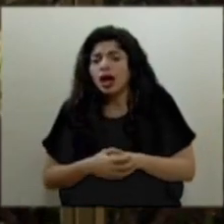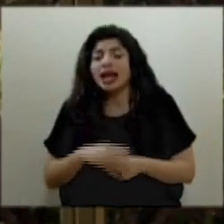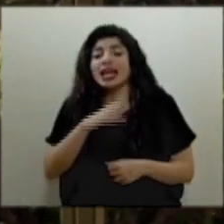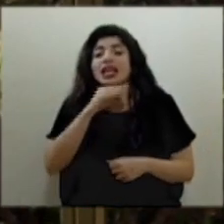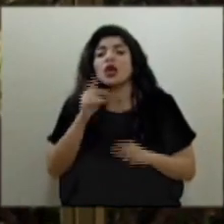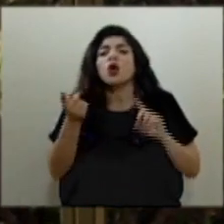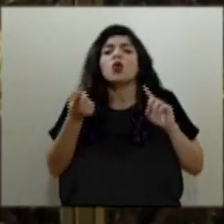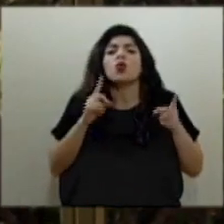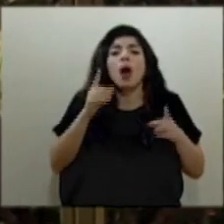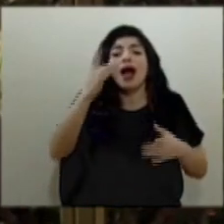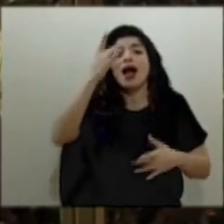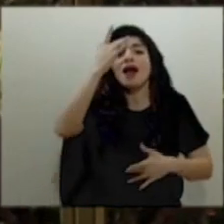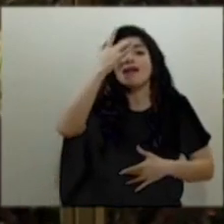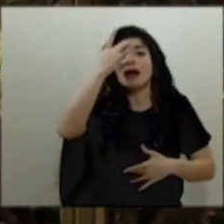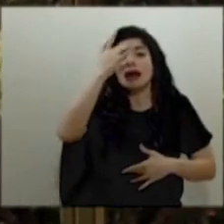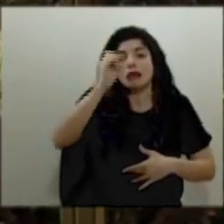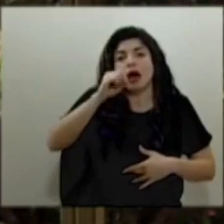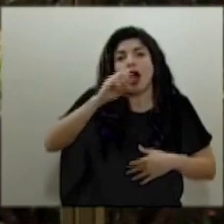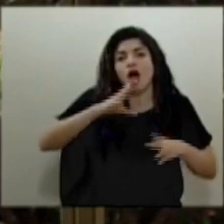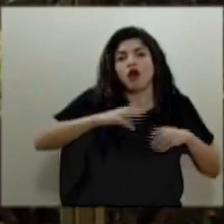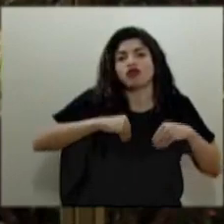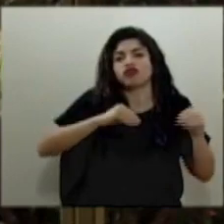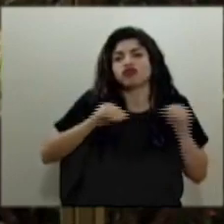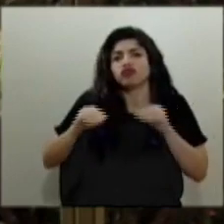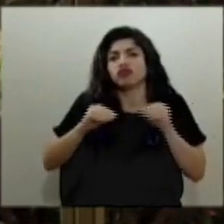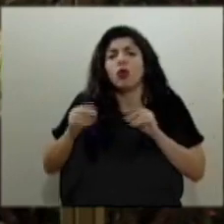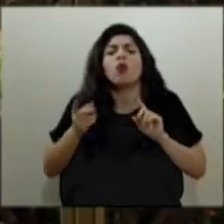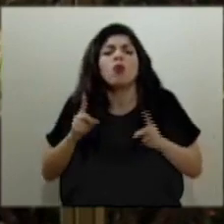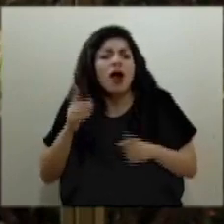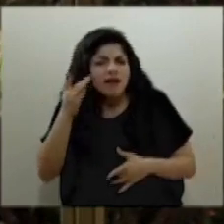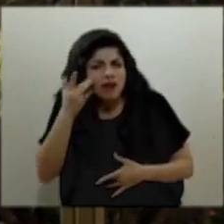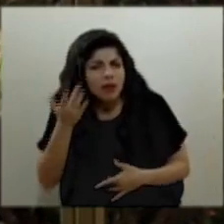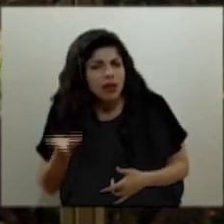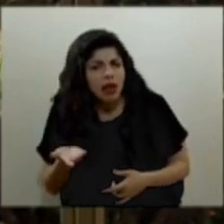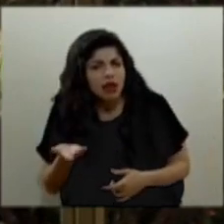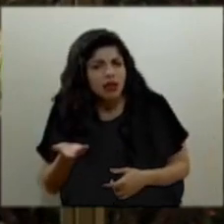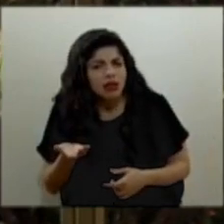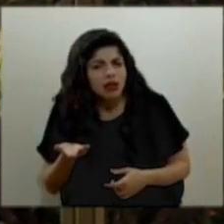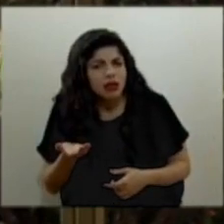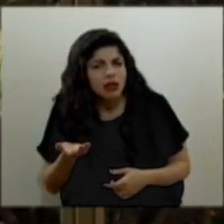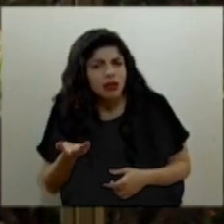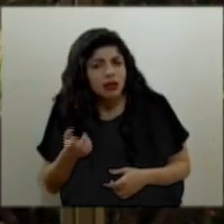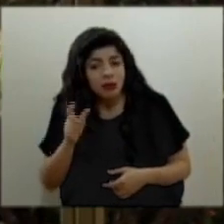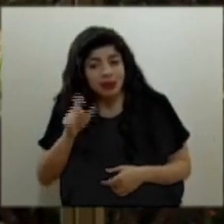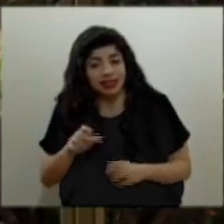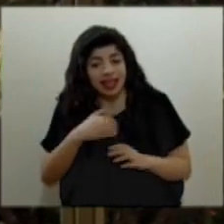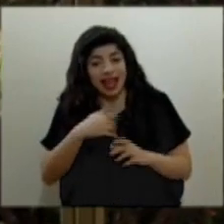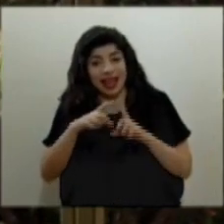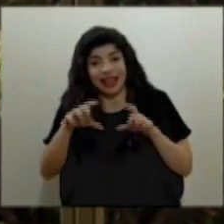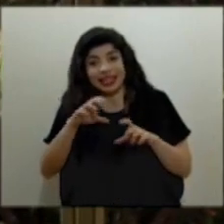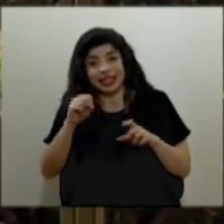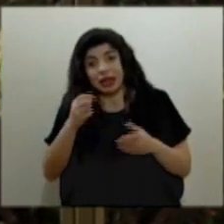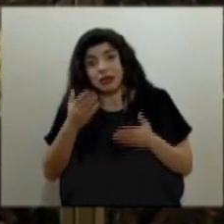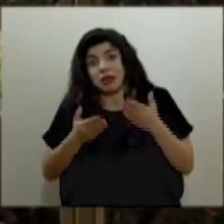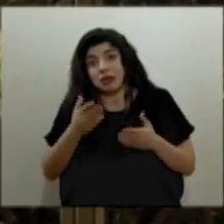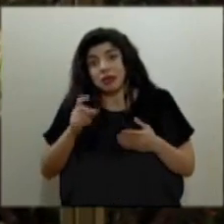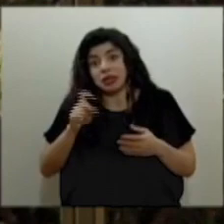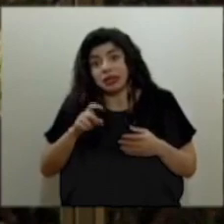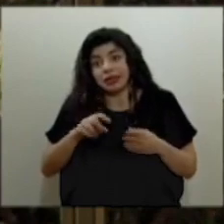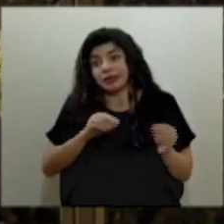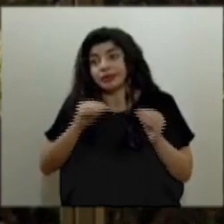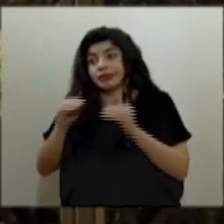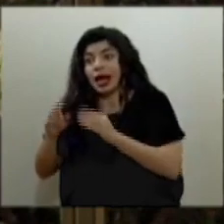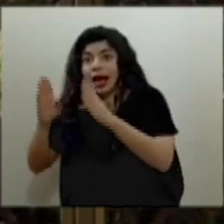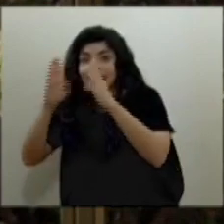qué enfermedades son las que se van a atender o los asegurados que podrían llegar a